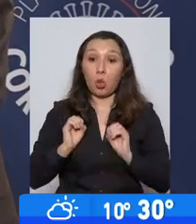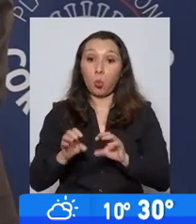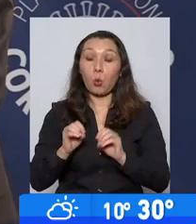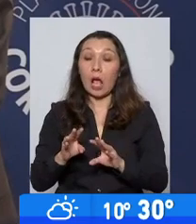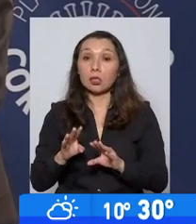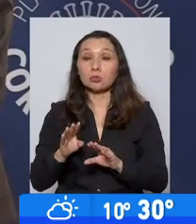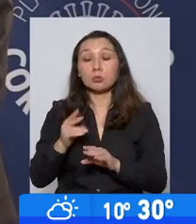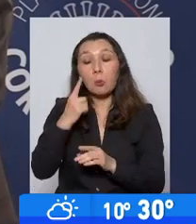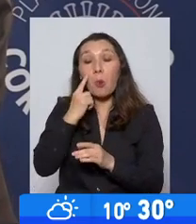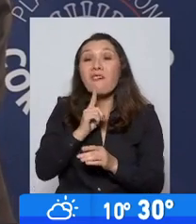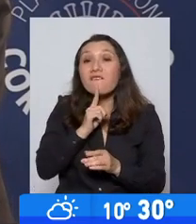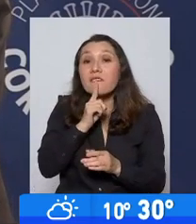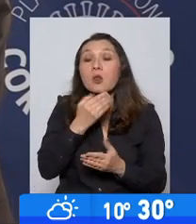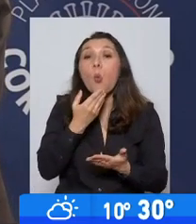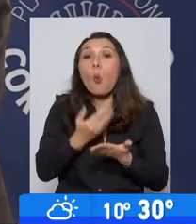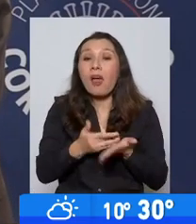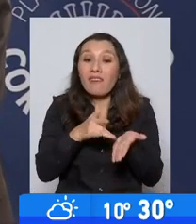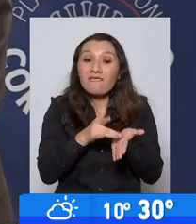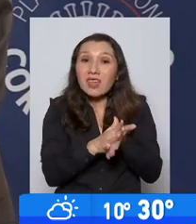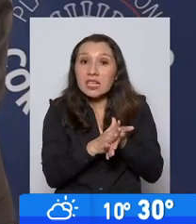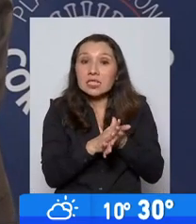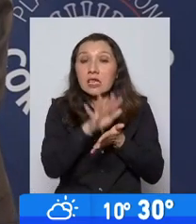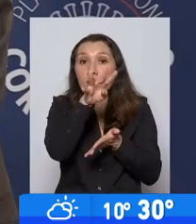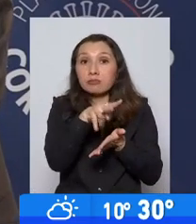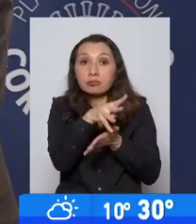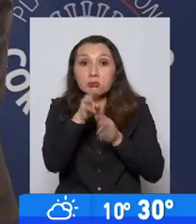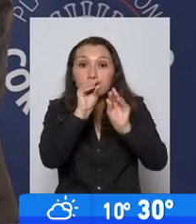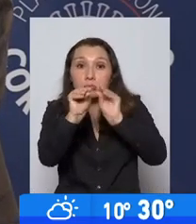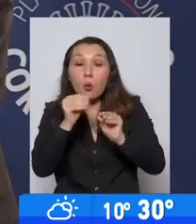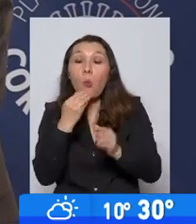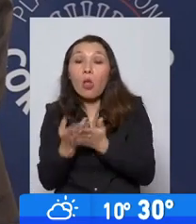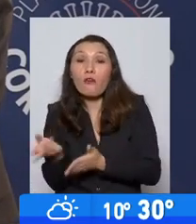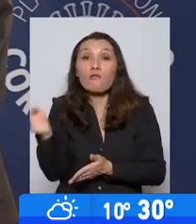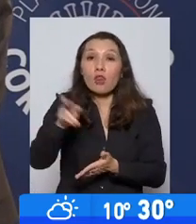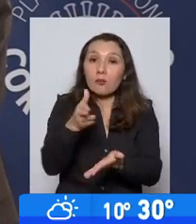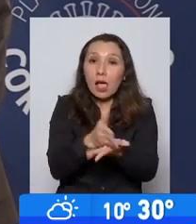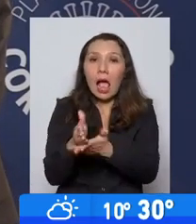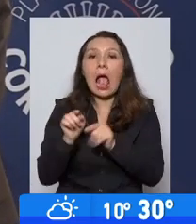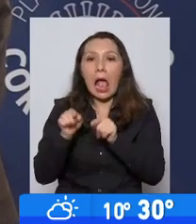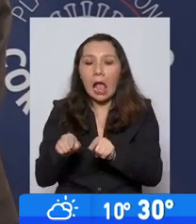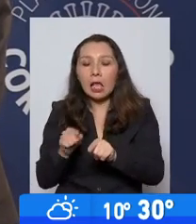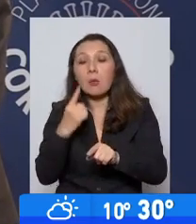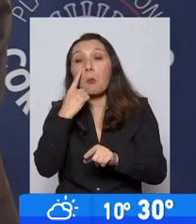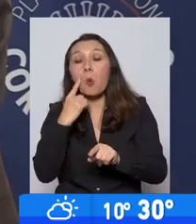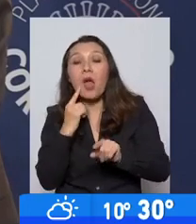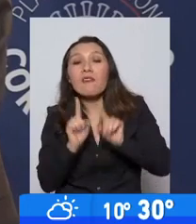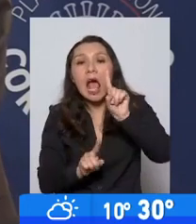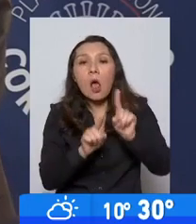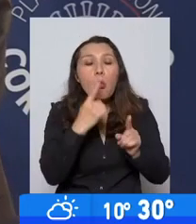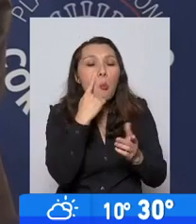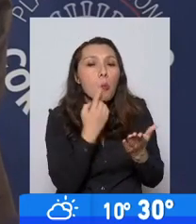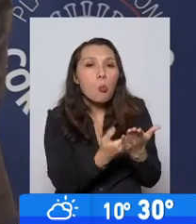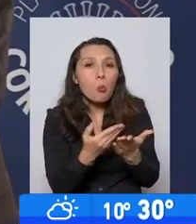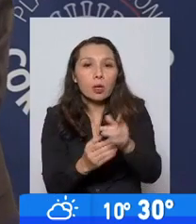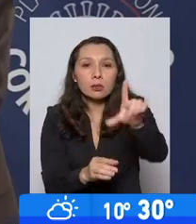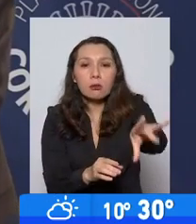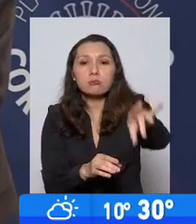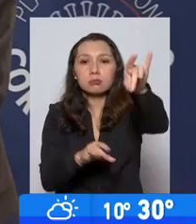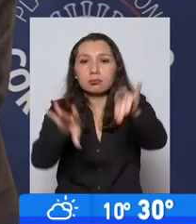Educación afine y defina el calendario de regreso a escuelas, vamos a ir tomando esas muestras en las personas